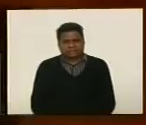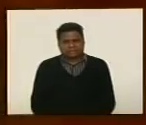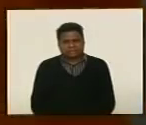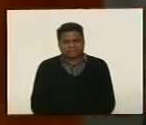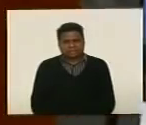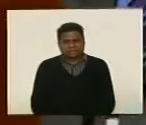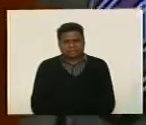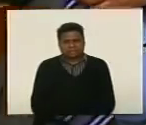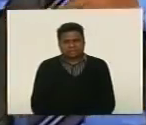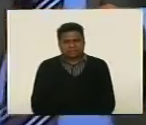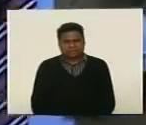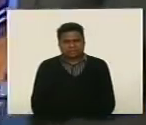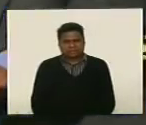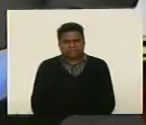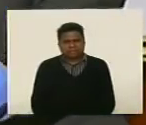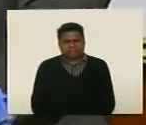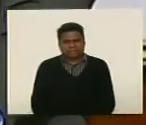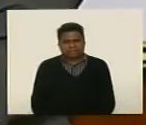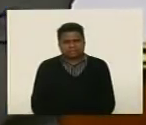Gracias, presidenta,